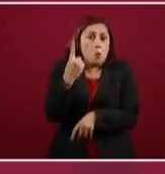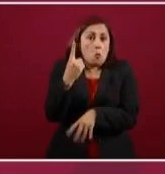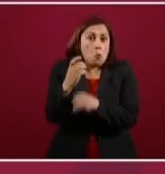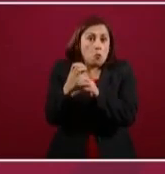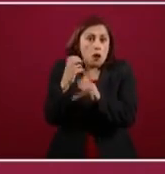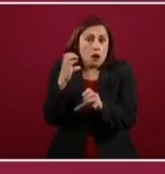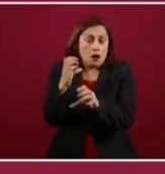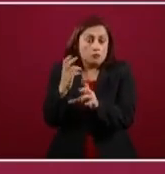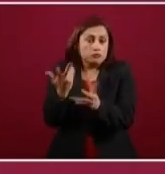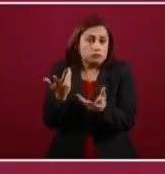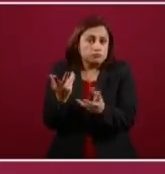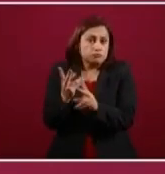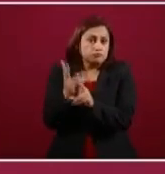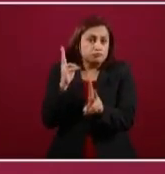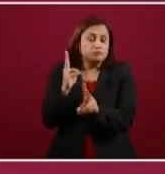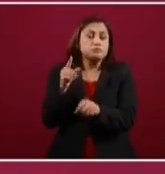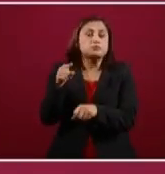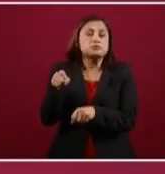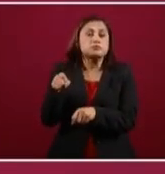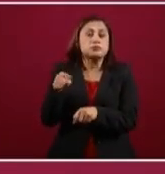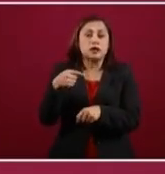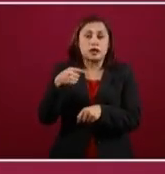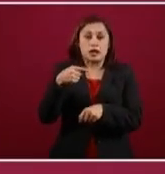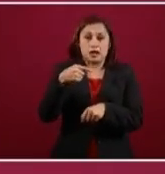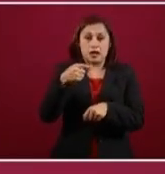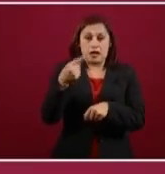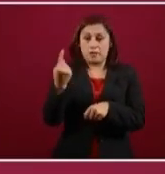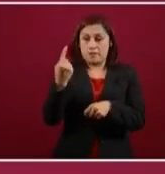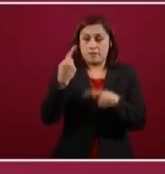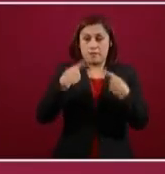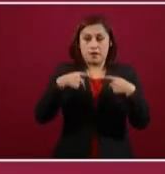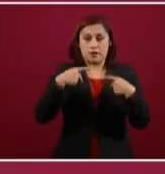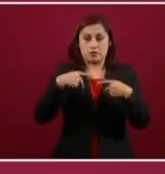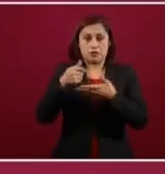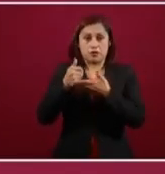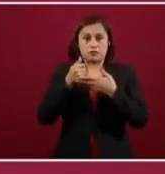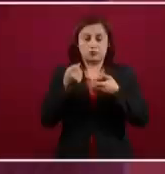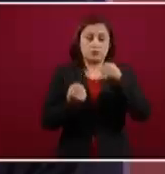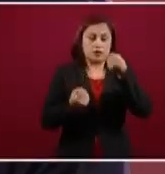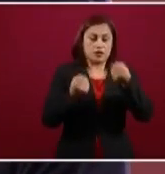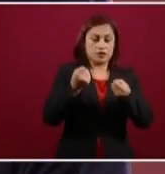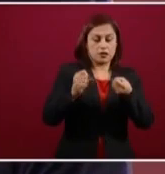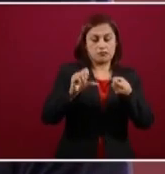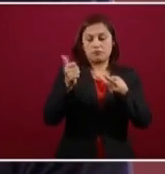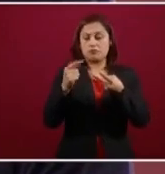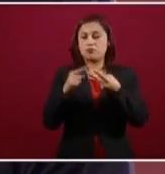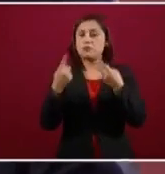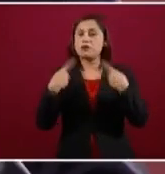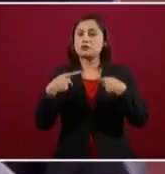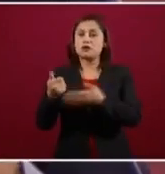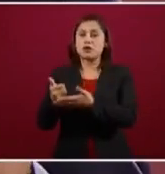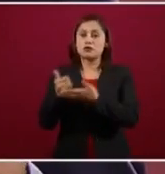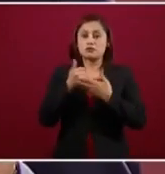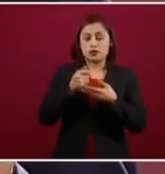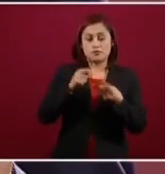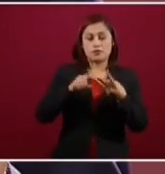quien manejaba, otro ayudante, César y